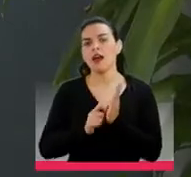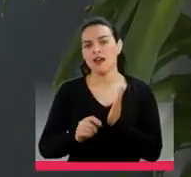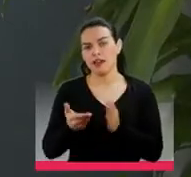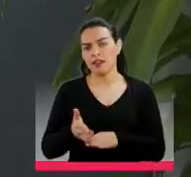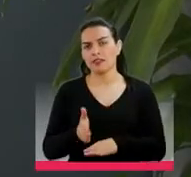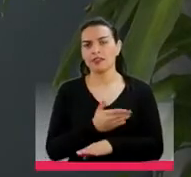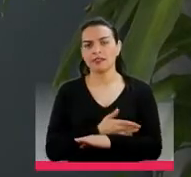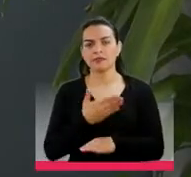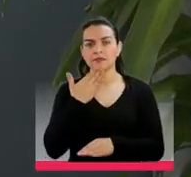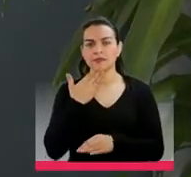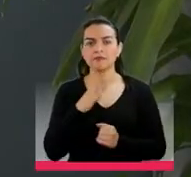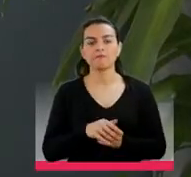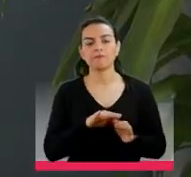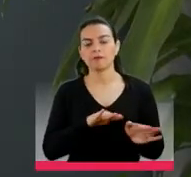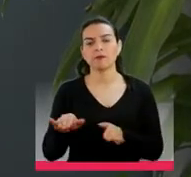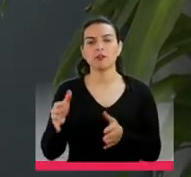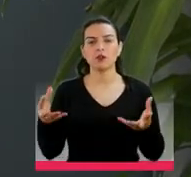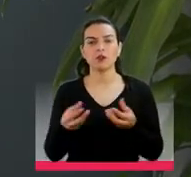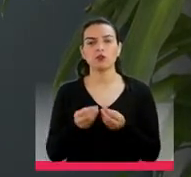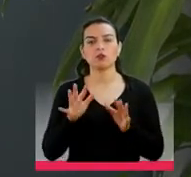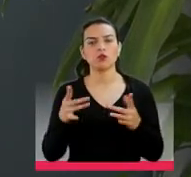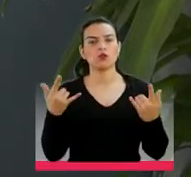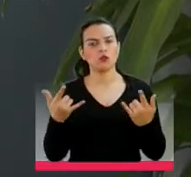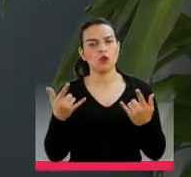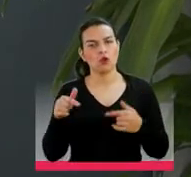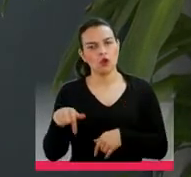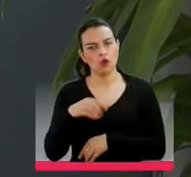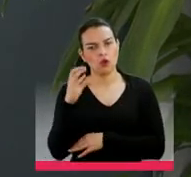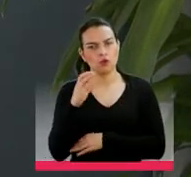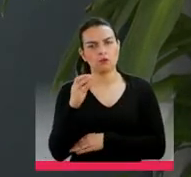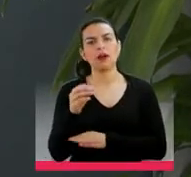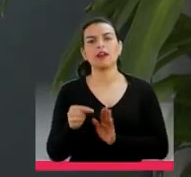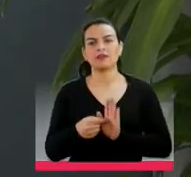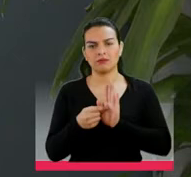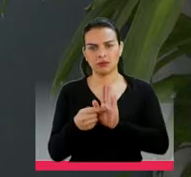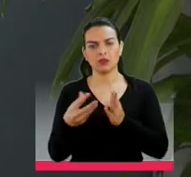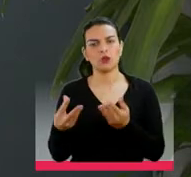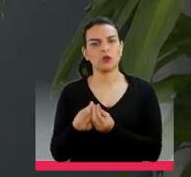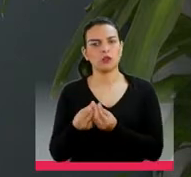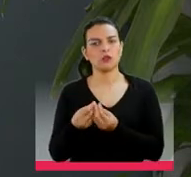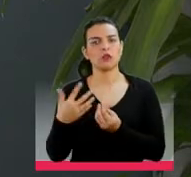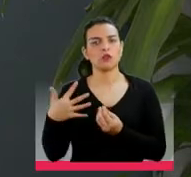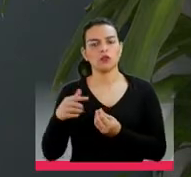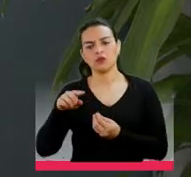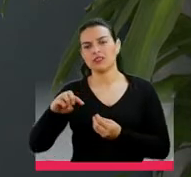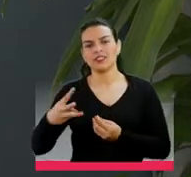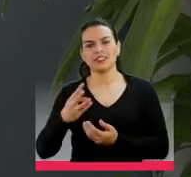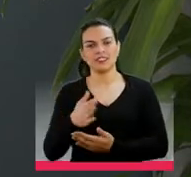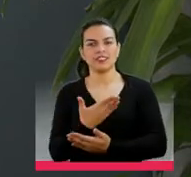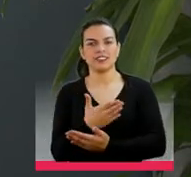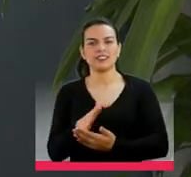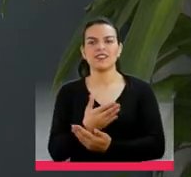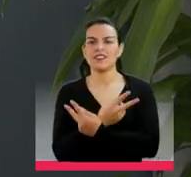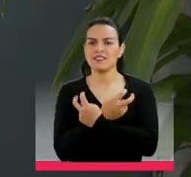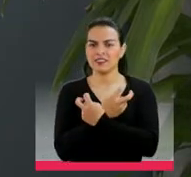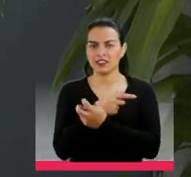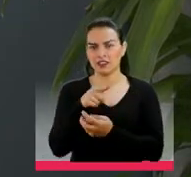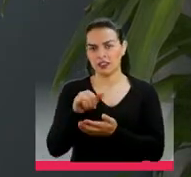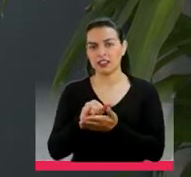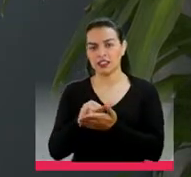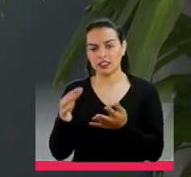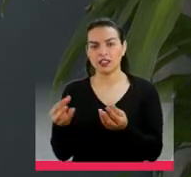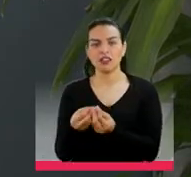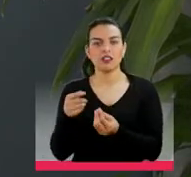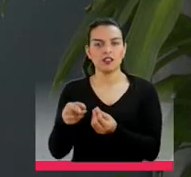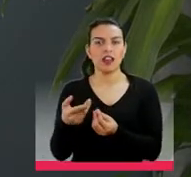Y la banda de rock colombiano Superlitio presenta en Noticias Capital su tercer single, Veneno, que hace parte del noveno álbum de esta agrupación que regresa